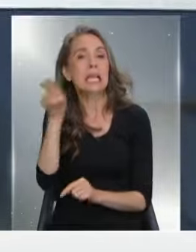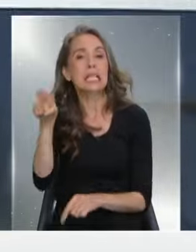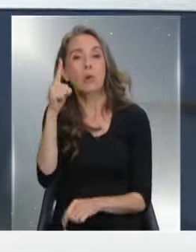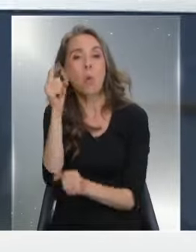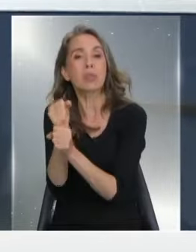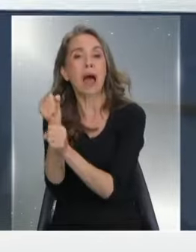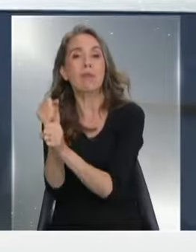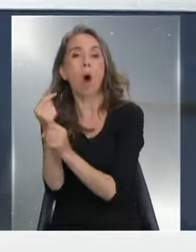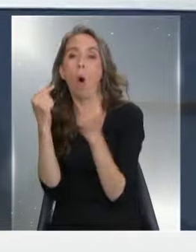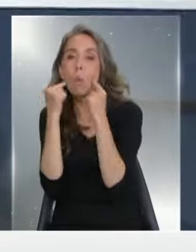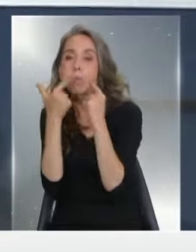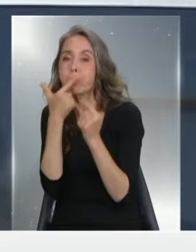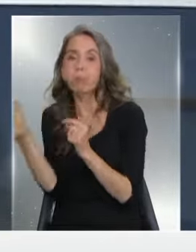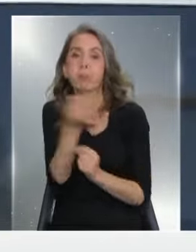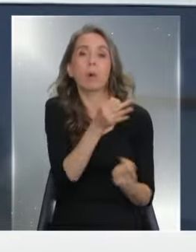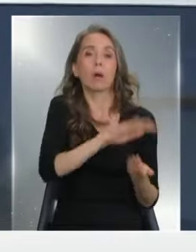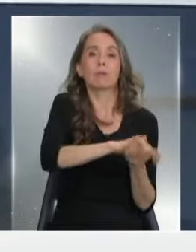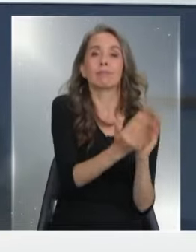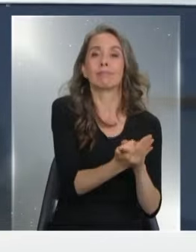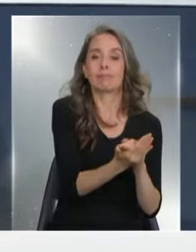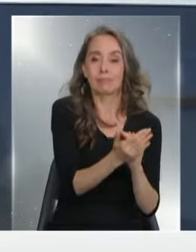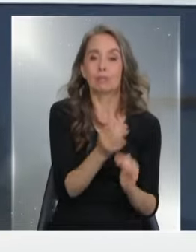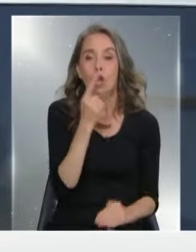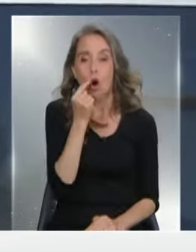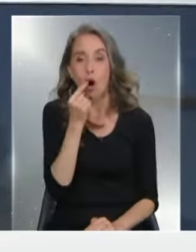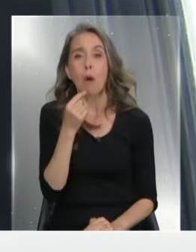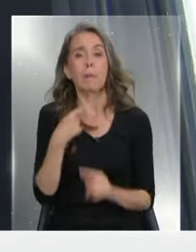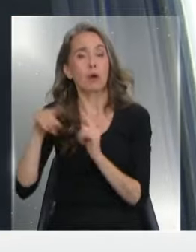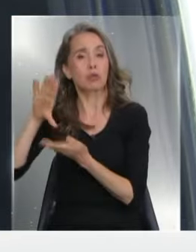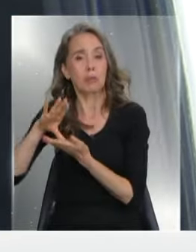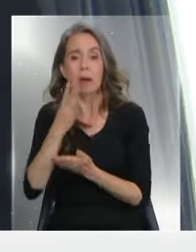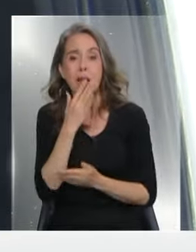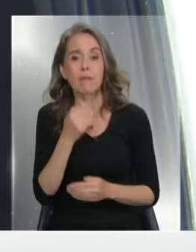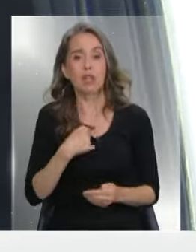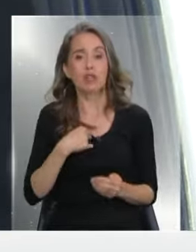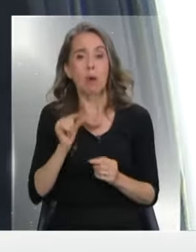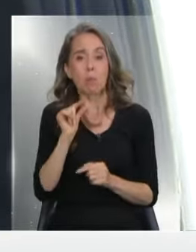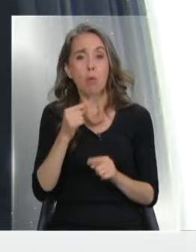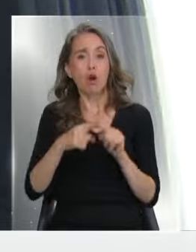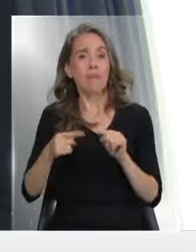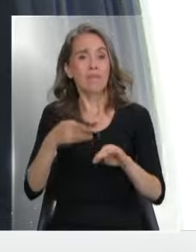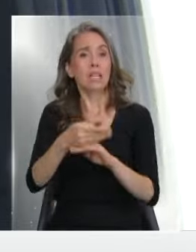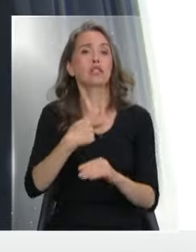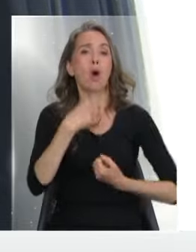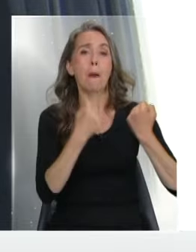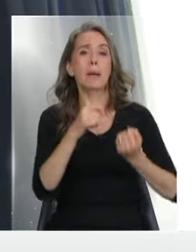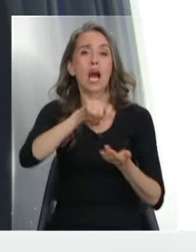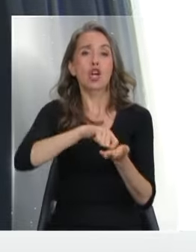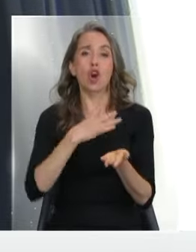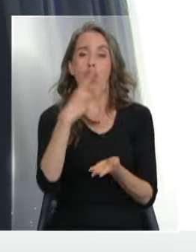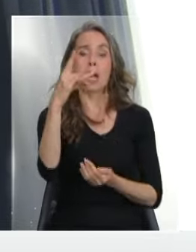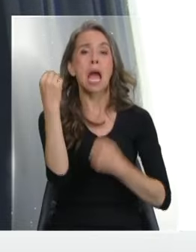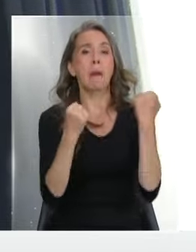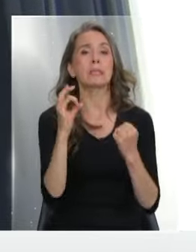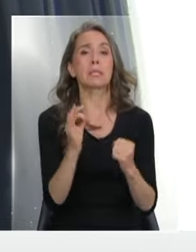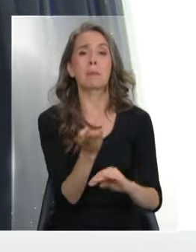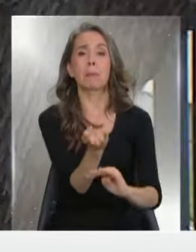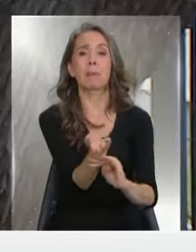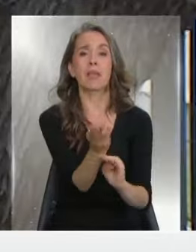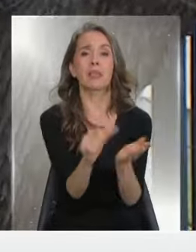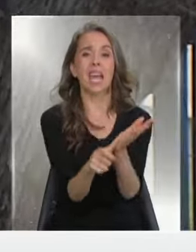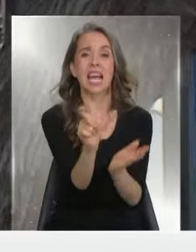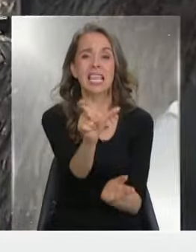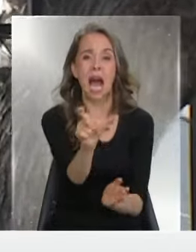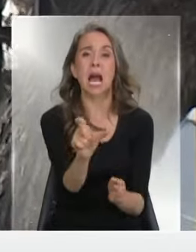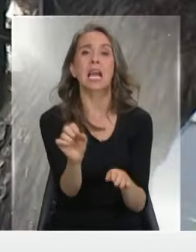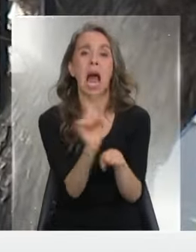Mire, lo poco que he venido para acá, porque soy contratista, toma las precauciones, el carnet de uno y las